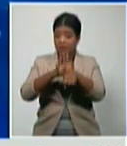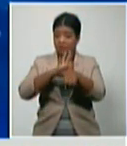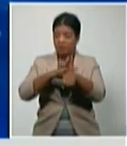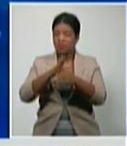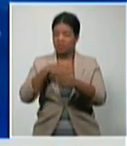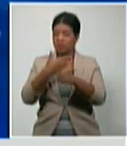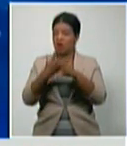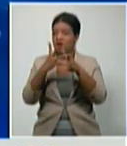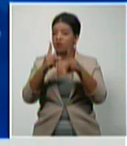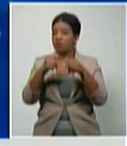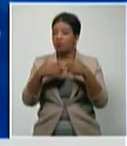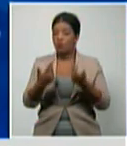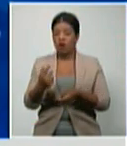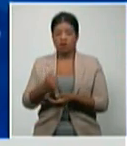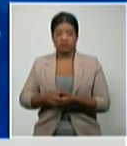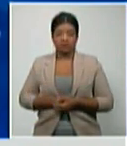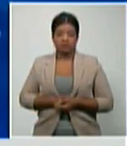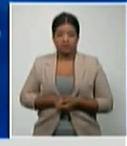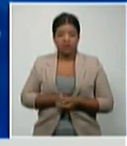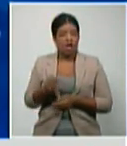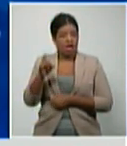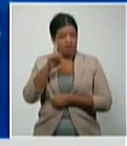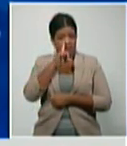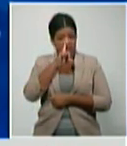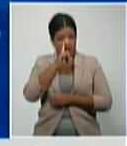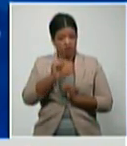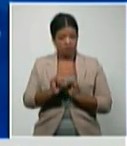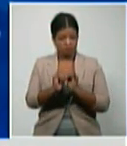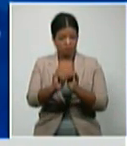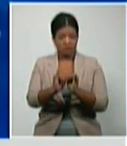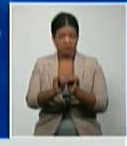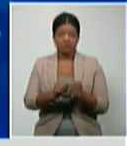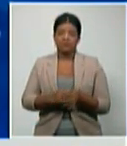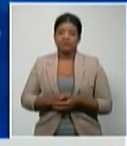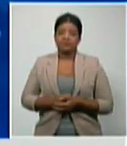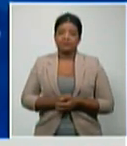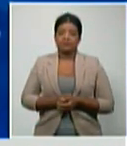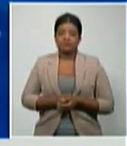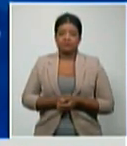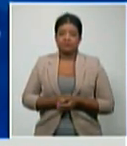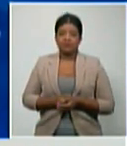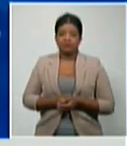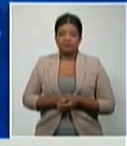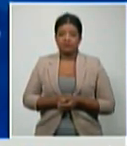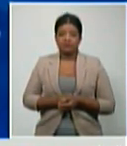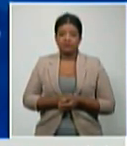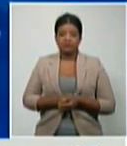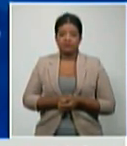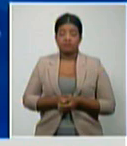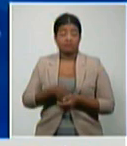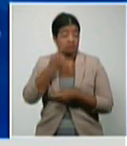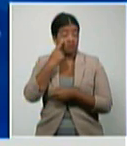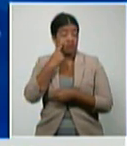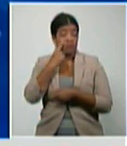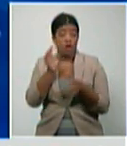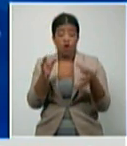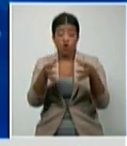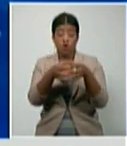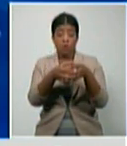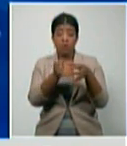resultados al final para darnos cuenta que no es tan banal y que es un grupo que tenemos que